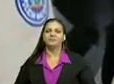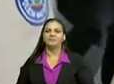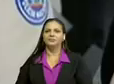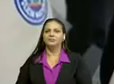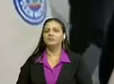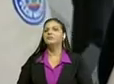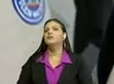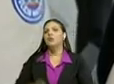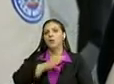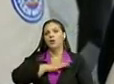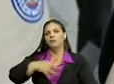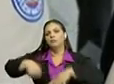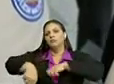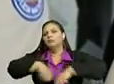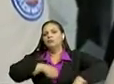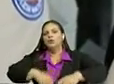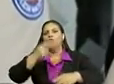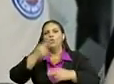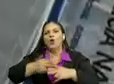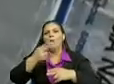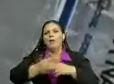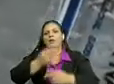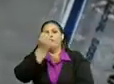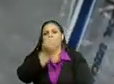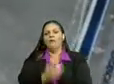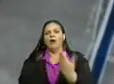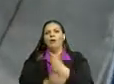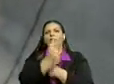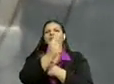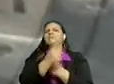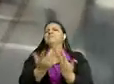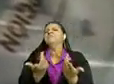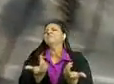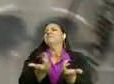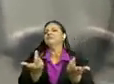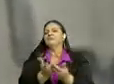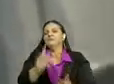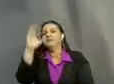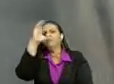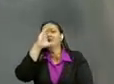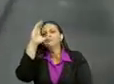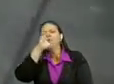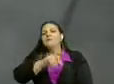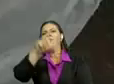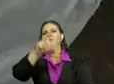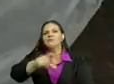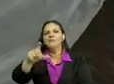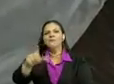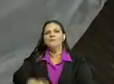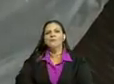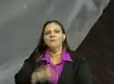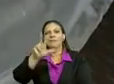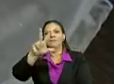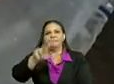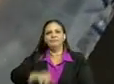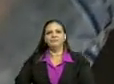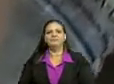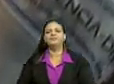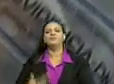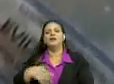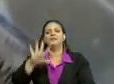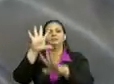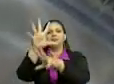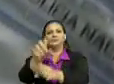1 tuvo como resultados, se incautó 9 armas de fuego, 3 de ellas